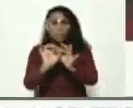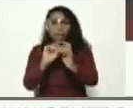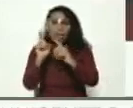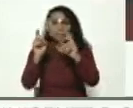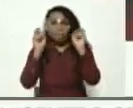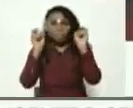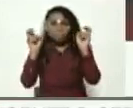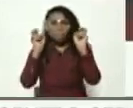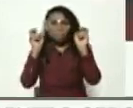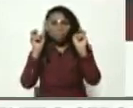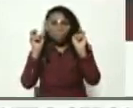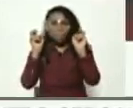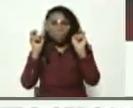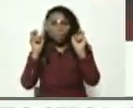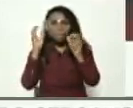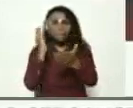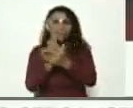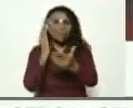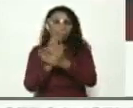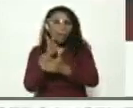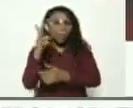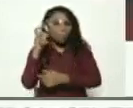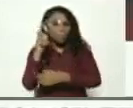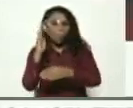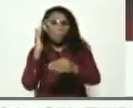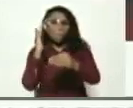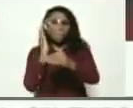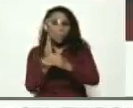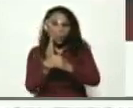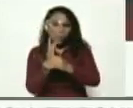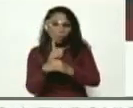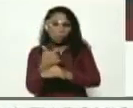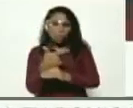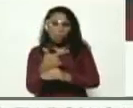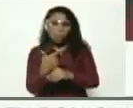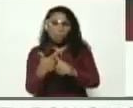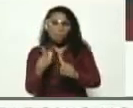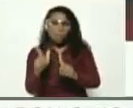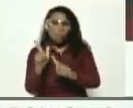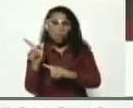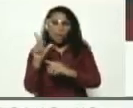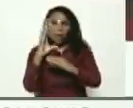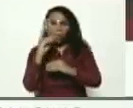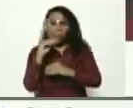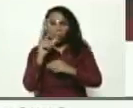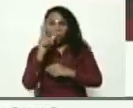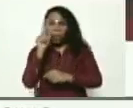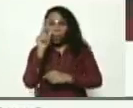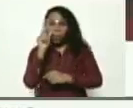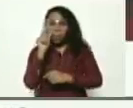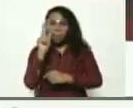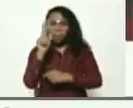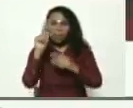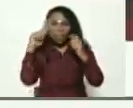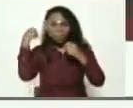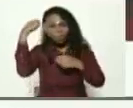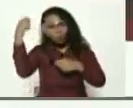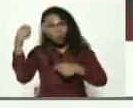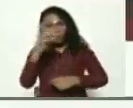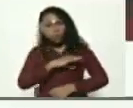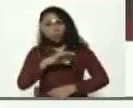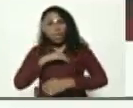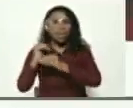frase siempre la escuchamos chucuta hasta la divisa, pero está hablando el hombre de una teoría social